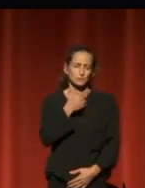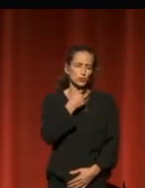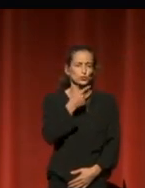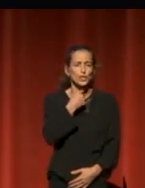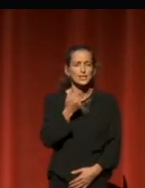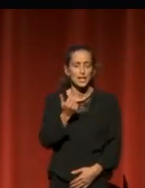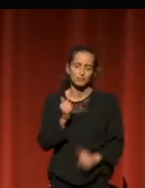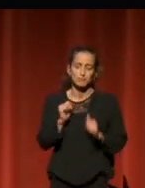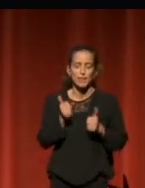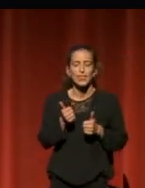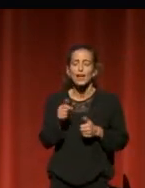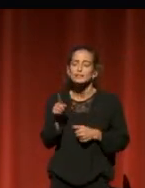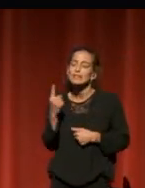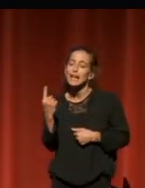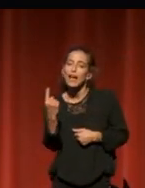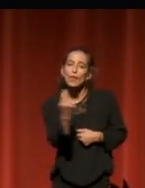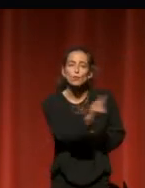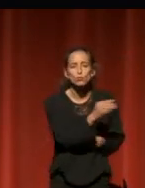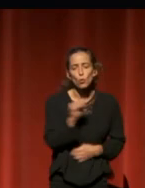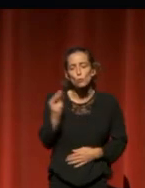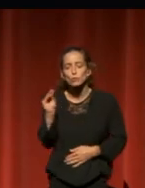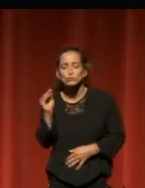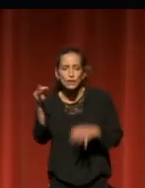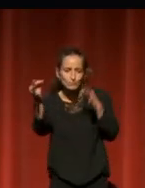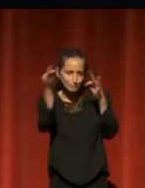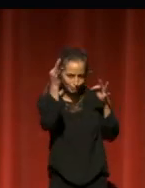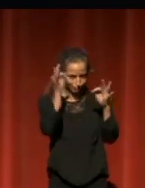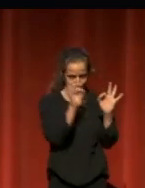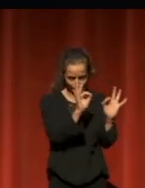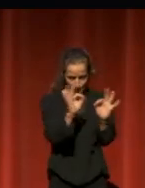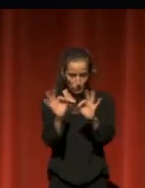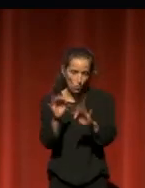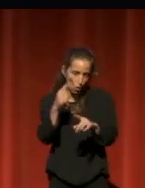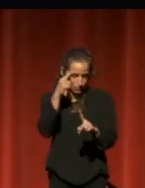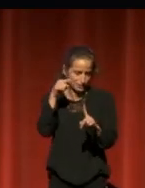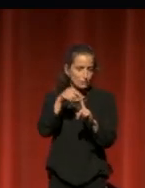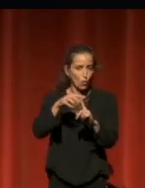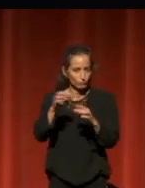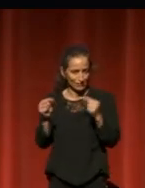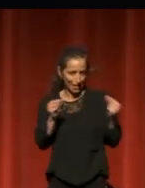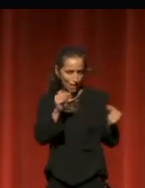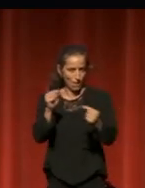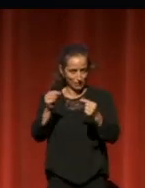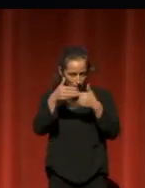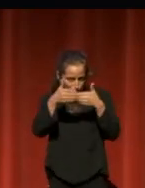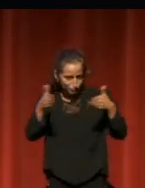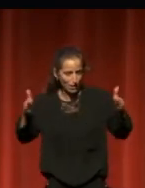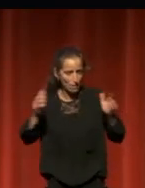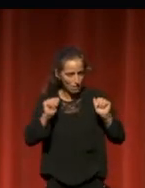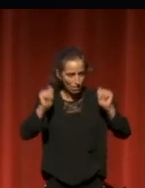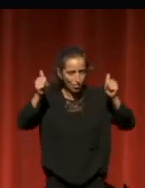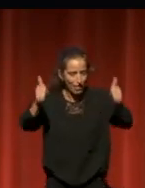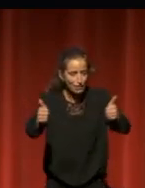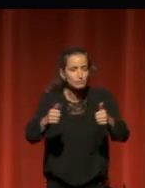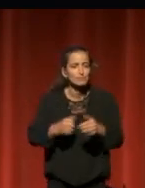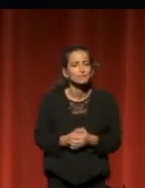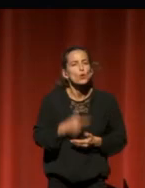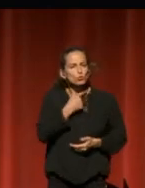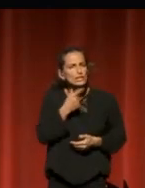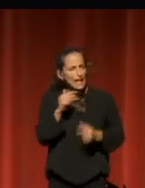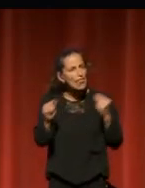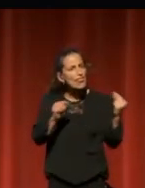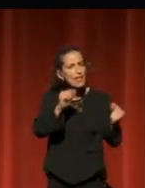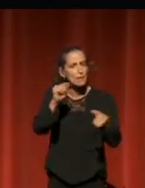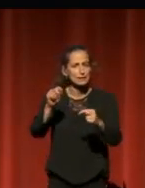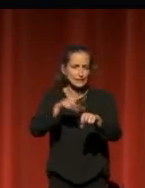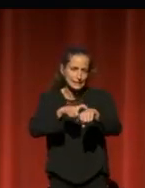poco más concreta para un poco abrir el debate, pero también nos gustaría que este debate fuera lo más amplio posible y que